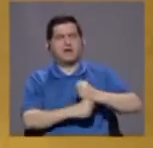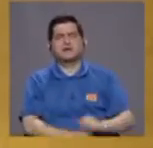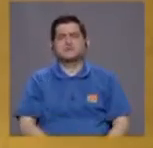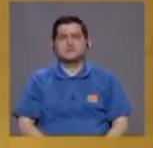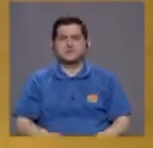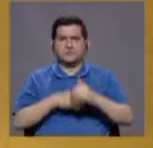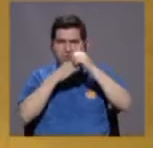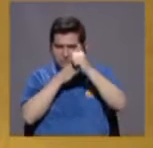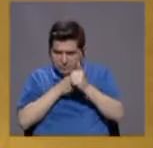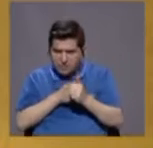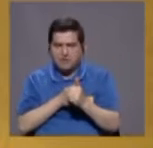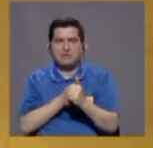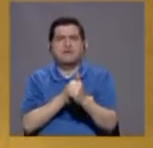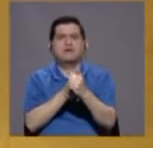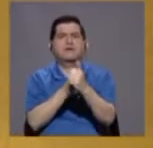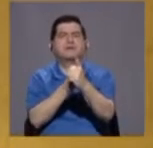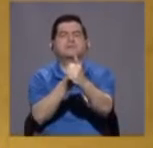conducir